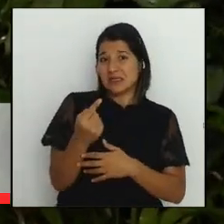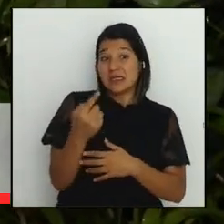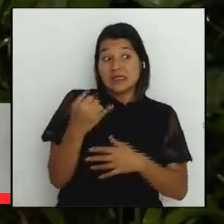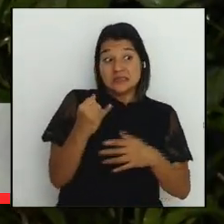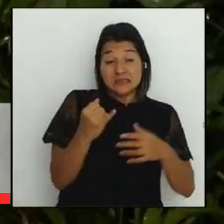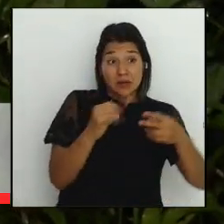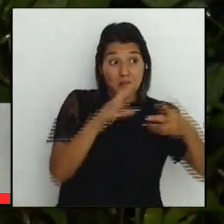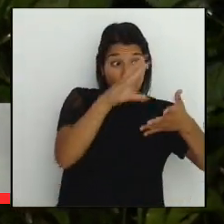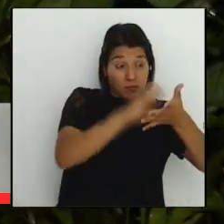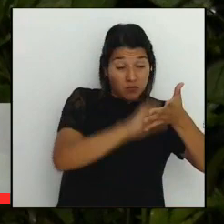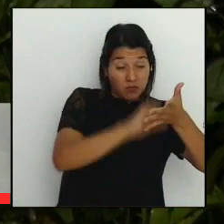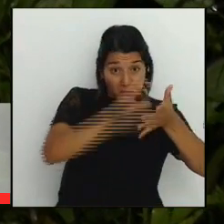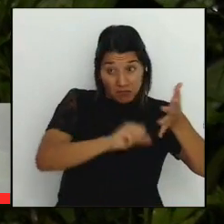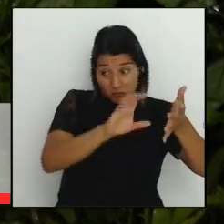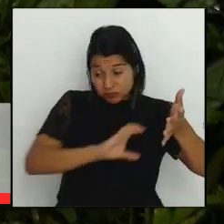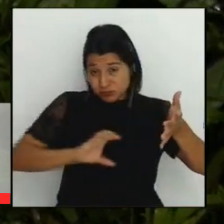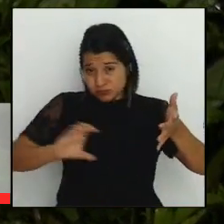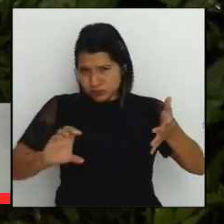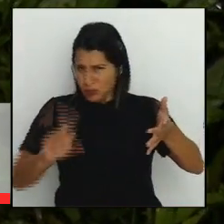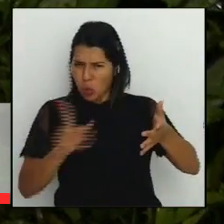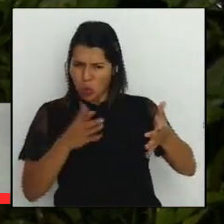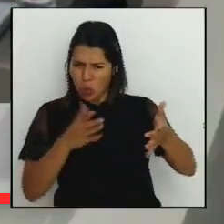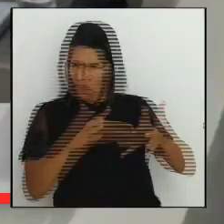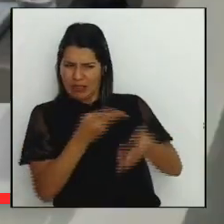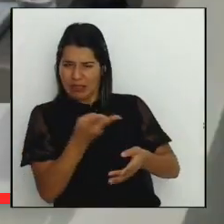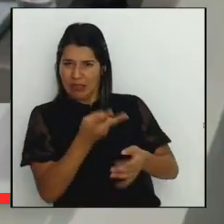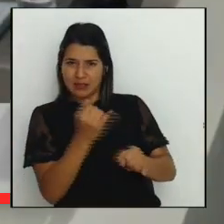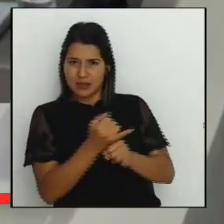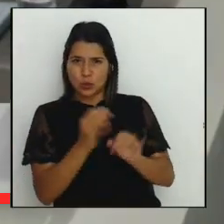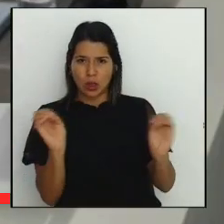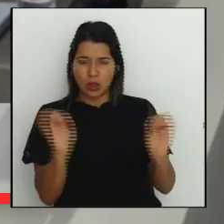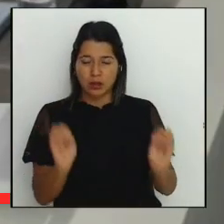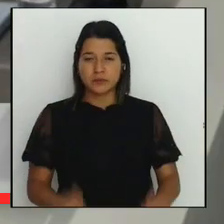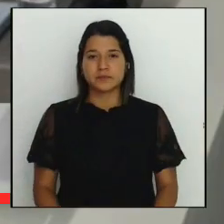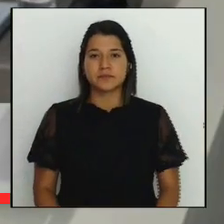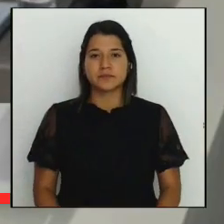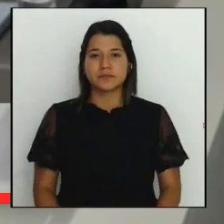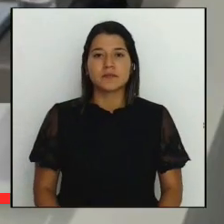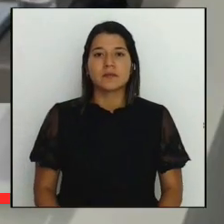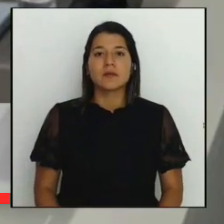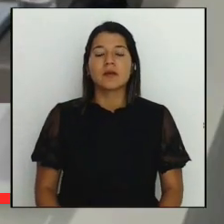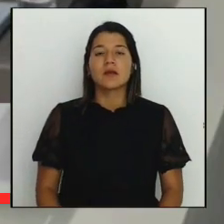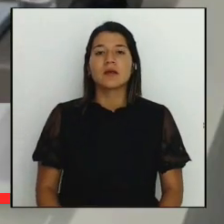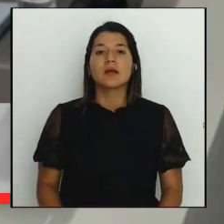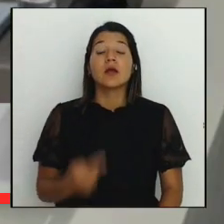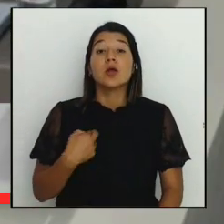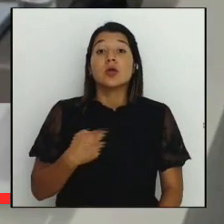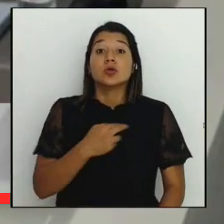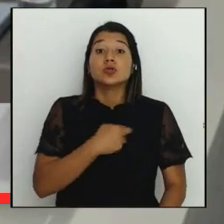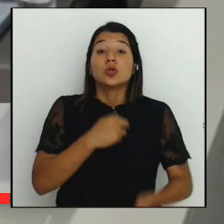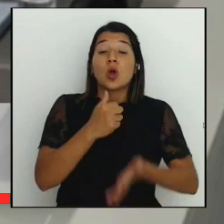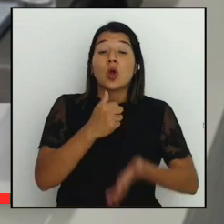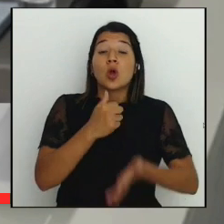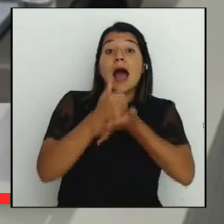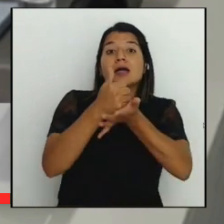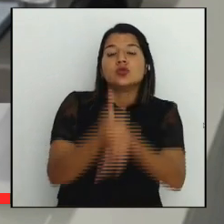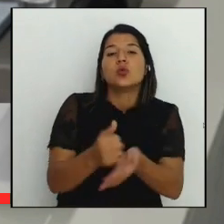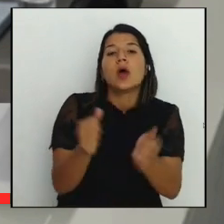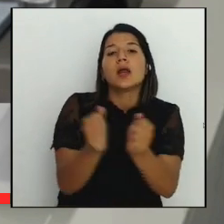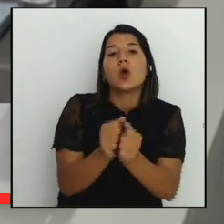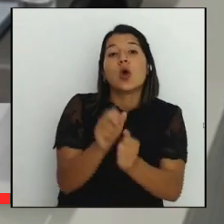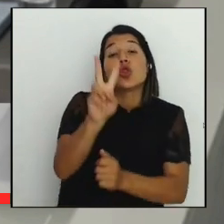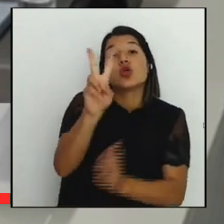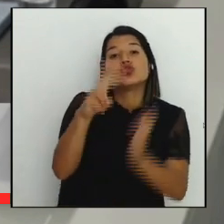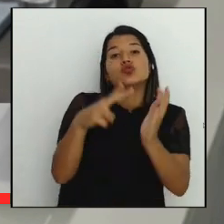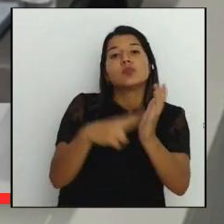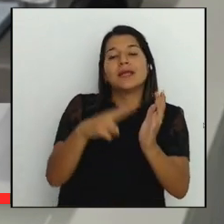Ministerio de Educación Pública ni tampoco del MOP. Está colaborando con 2.800 millones